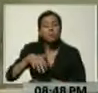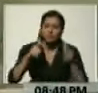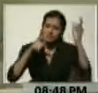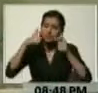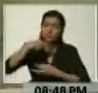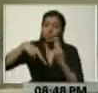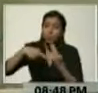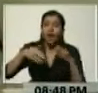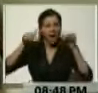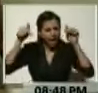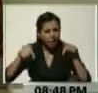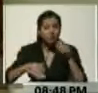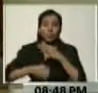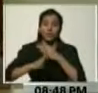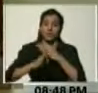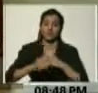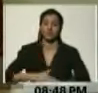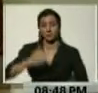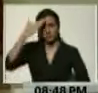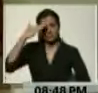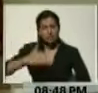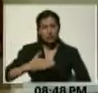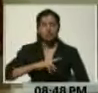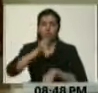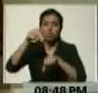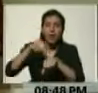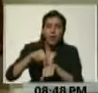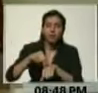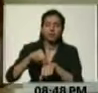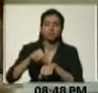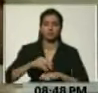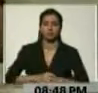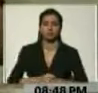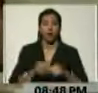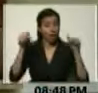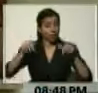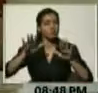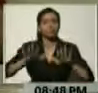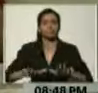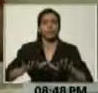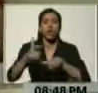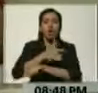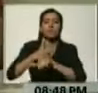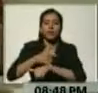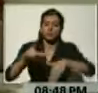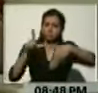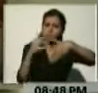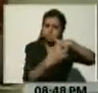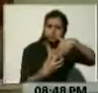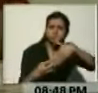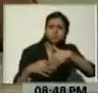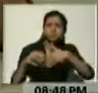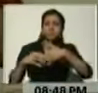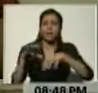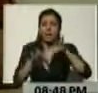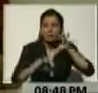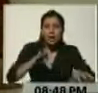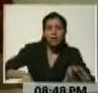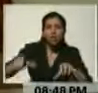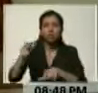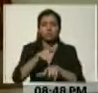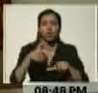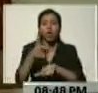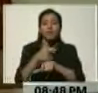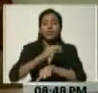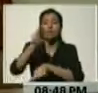aquí está la Fuerza Armada Nacional, aquí estamos los gobiernos locales, regionales, estadales, el